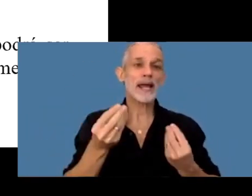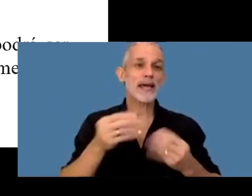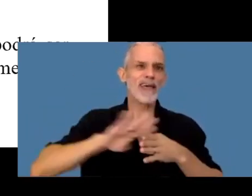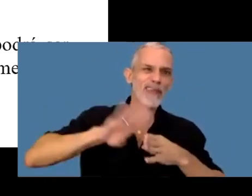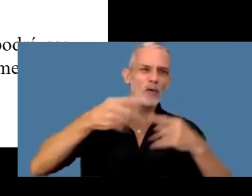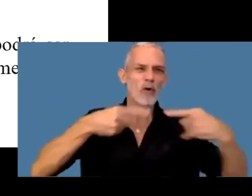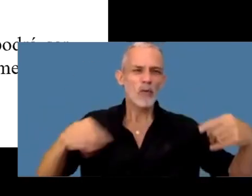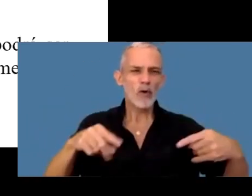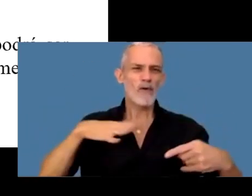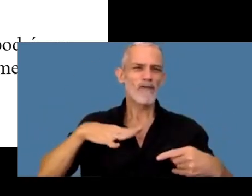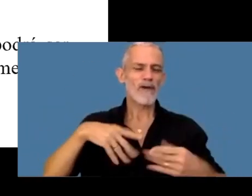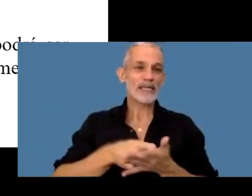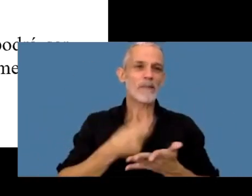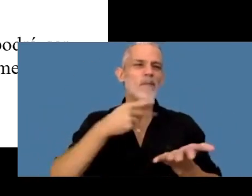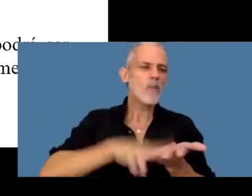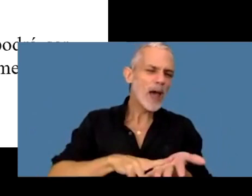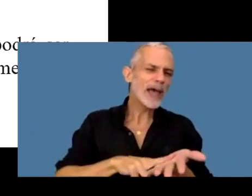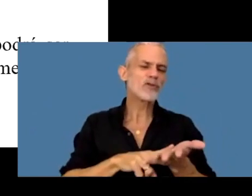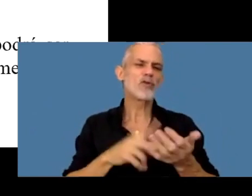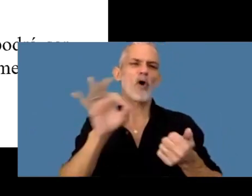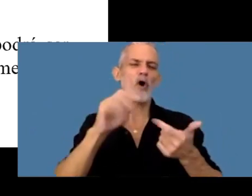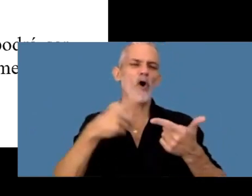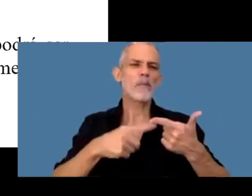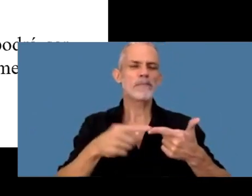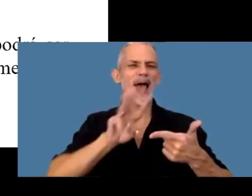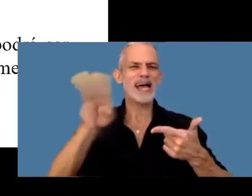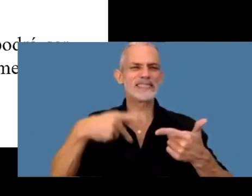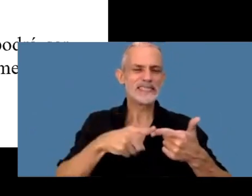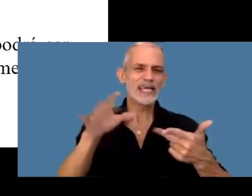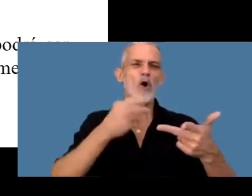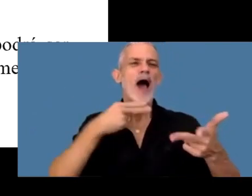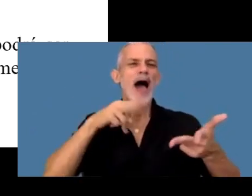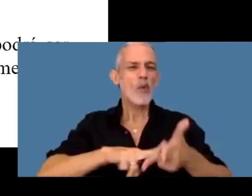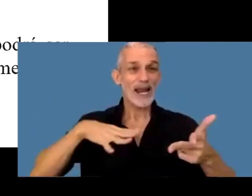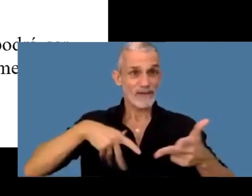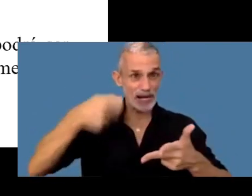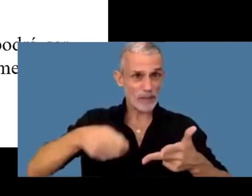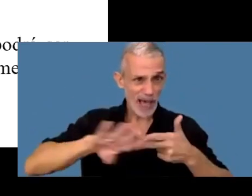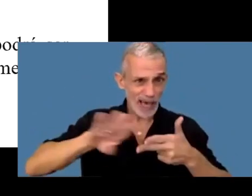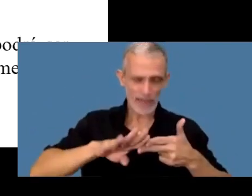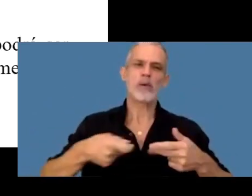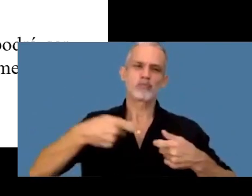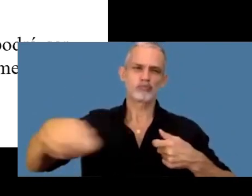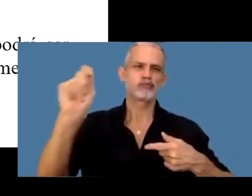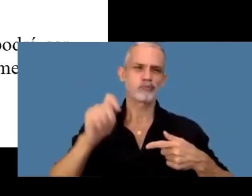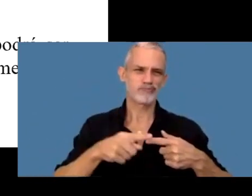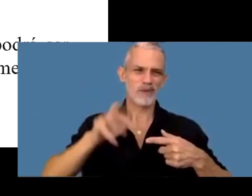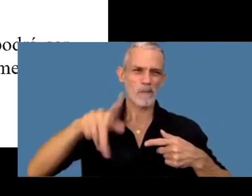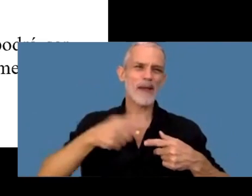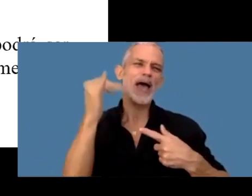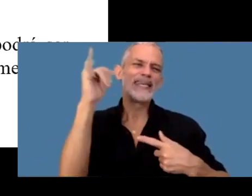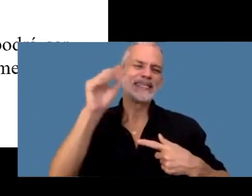obligaciones impositivas, recursos de seguridad social y aduaneras, así como sus intereses y